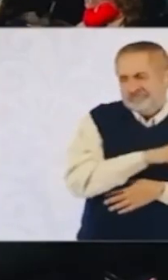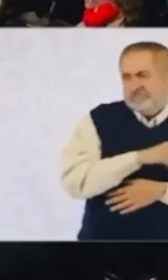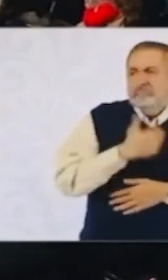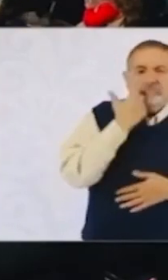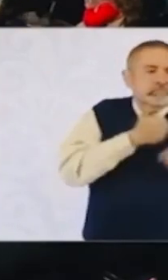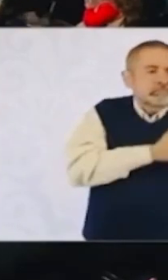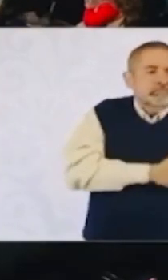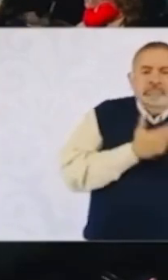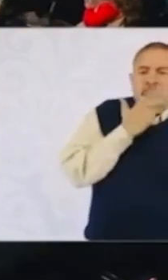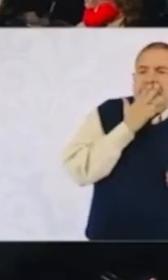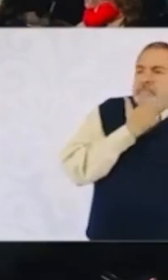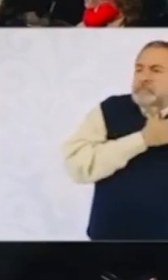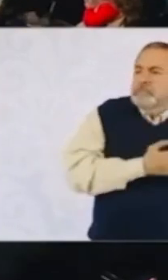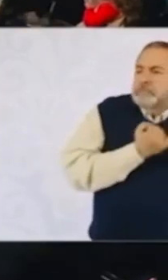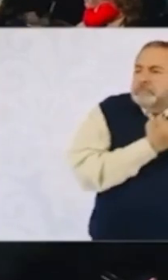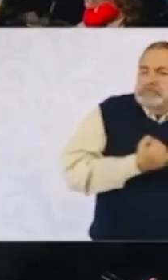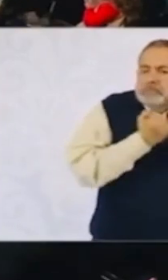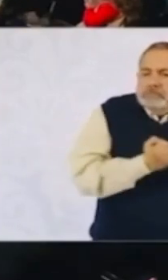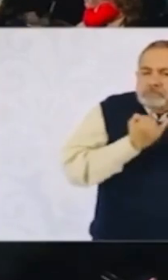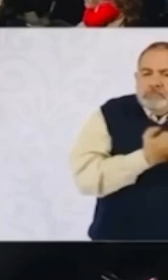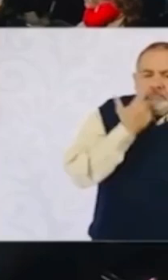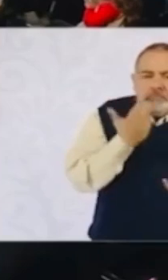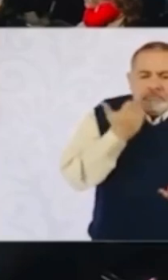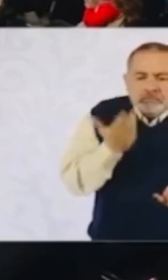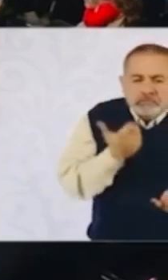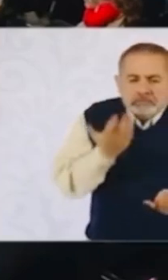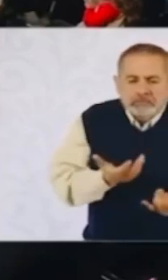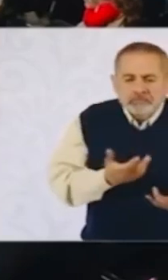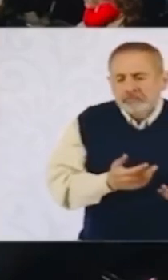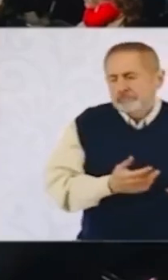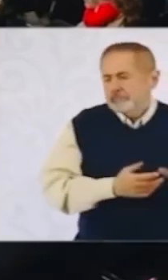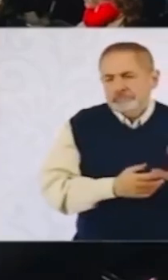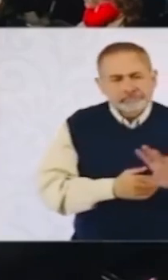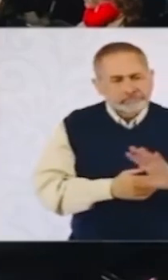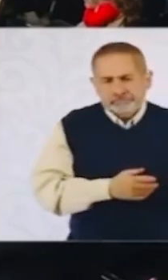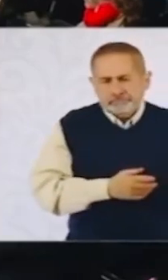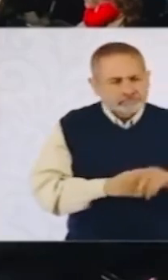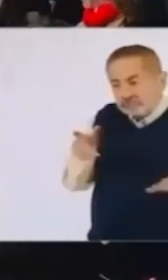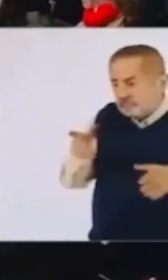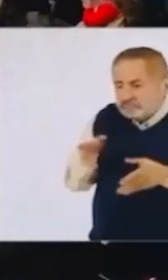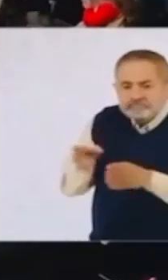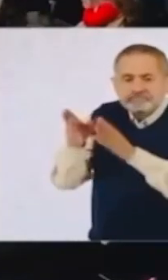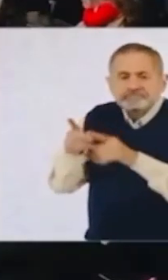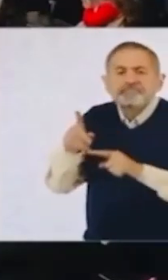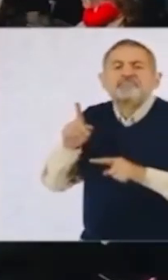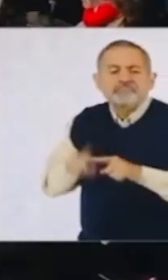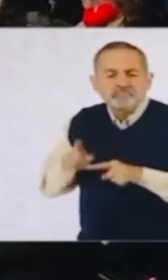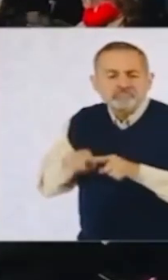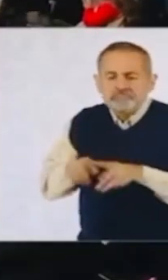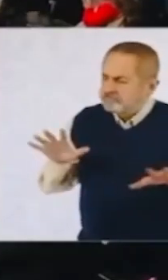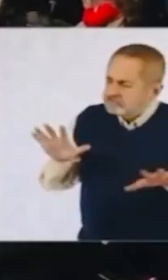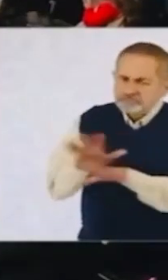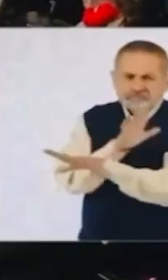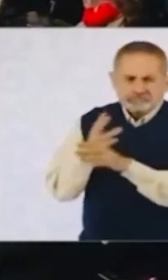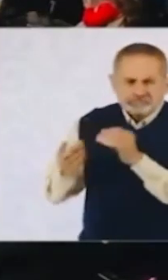que tiene que haber transparencia en el actuar de las y los jueces. Y también,